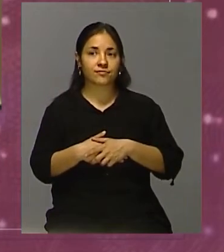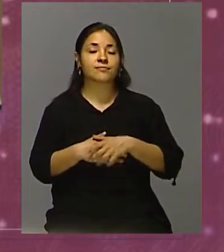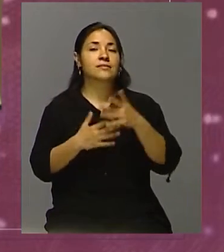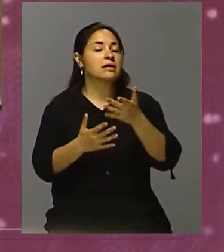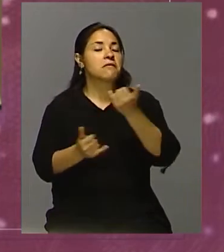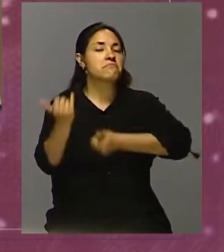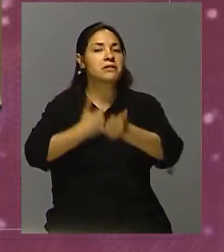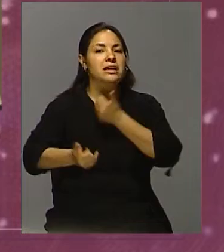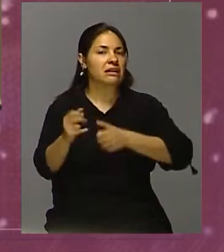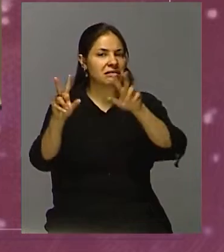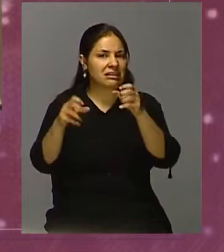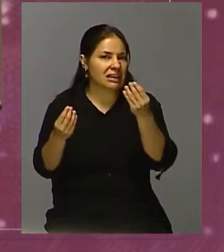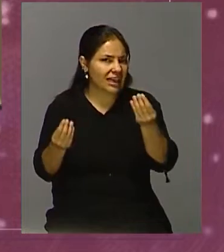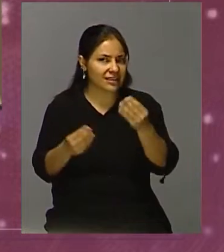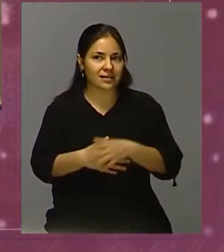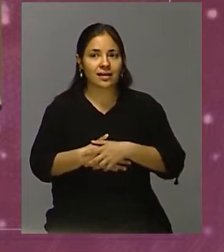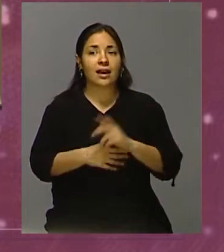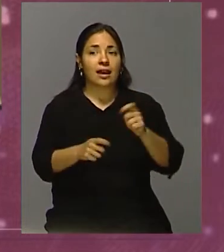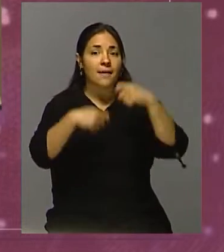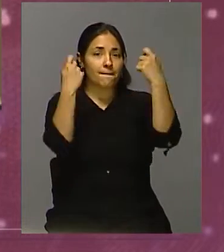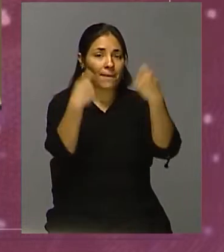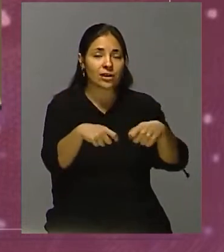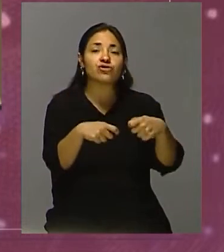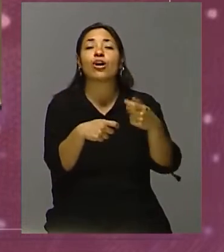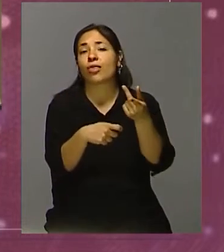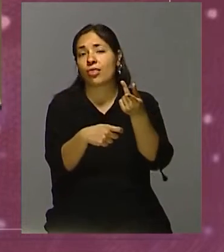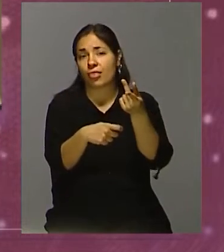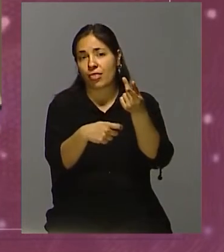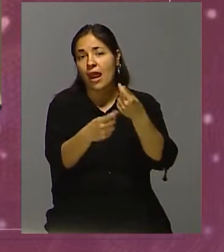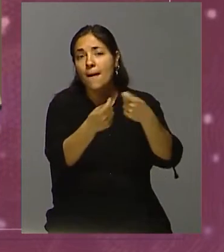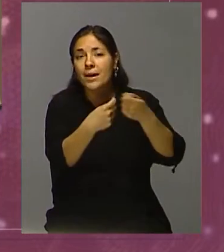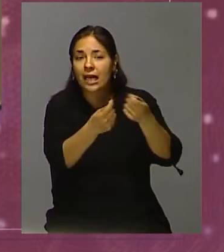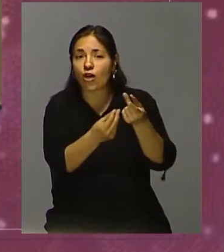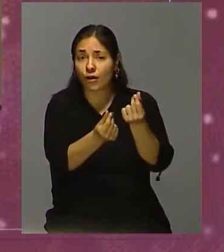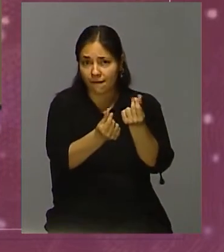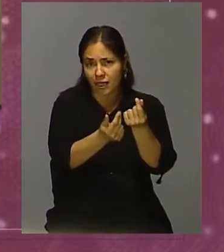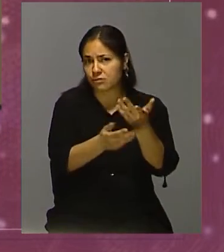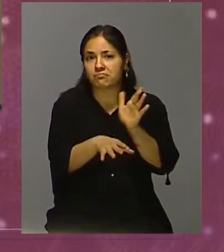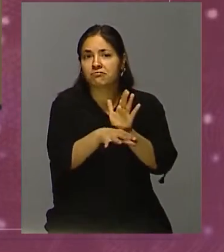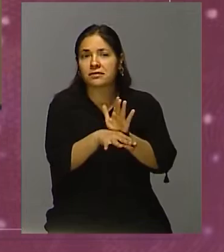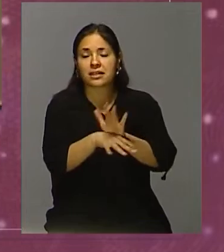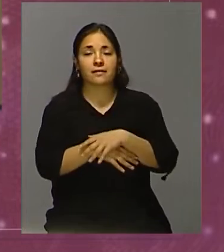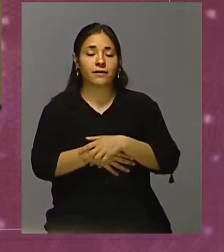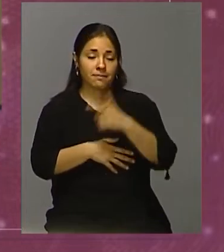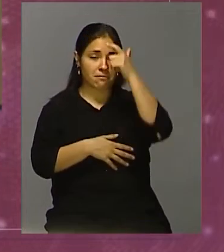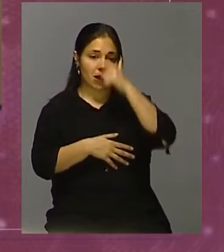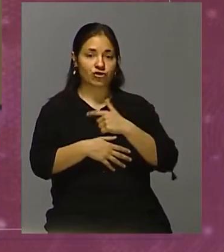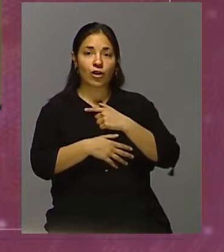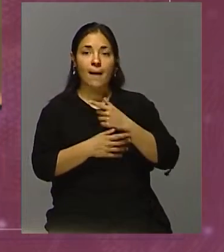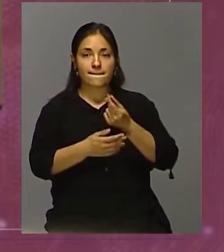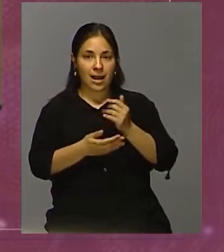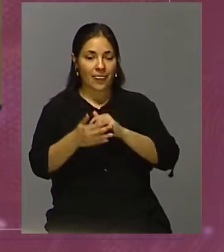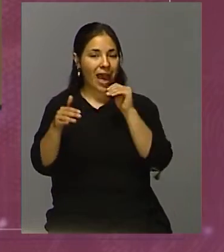trata entonces? Bueno, la inversión en el mercado de valores básicamente permite al inversor, al